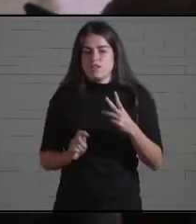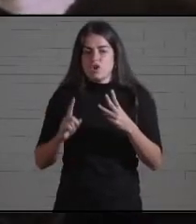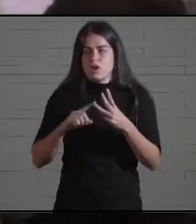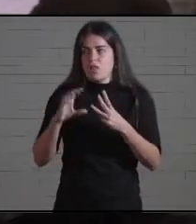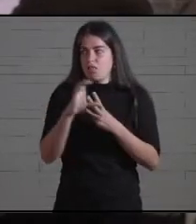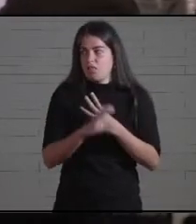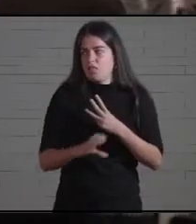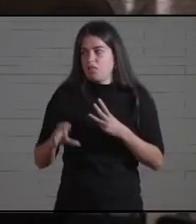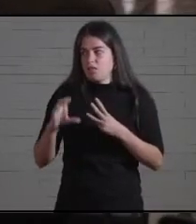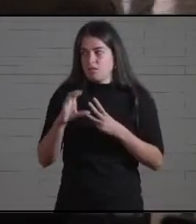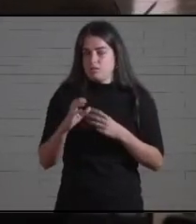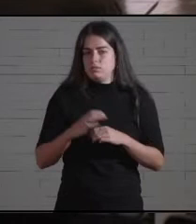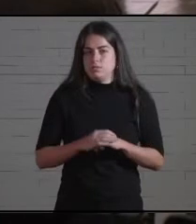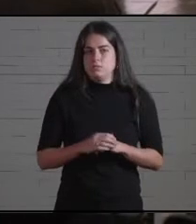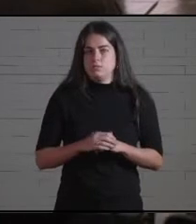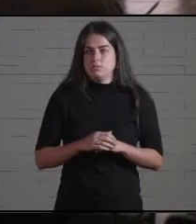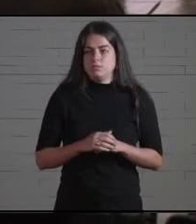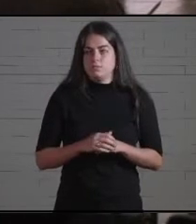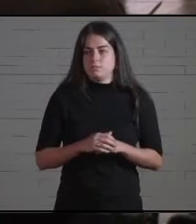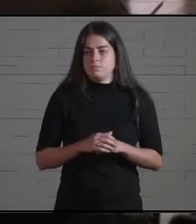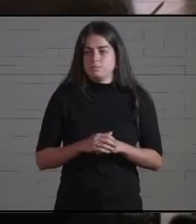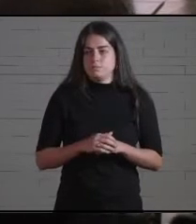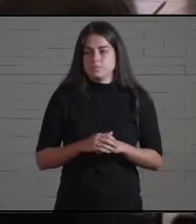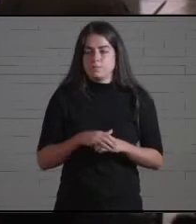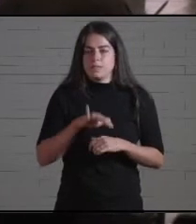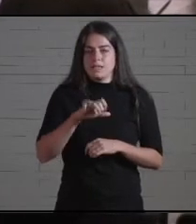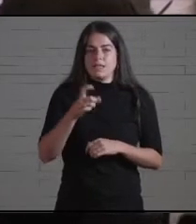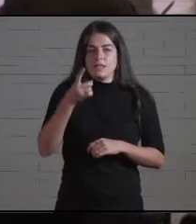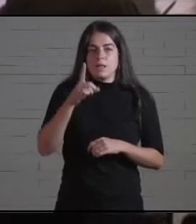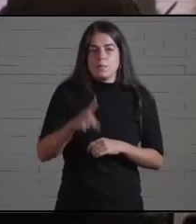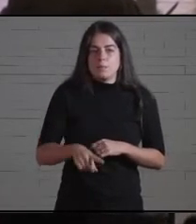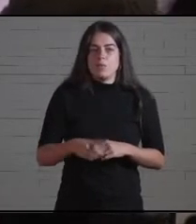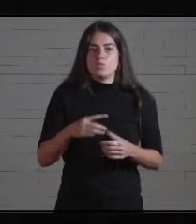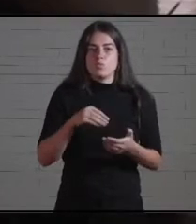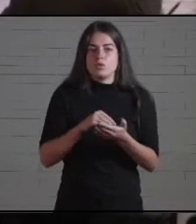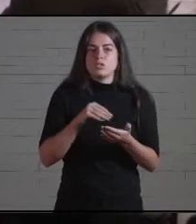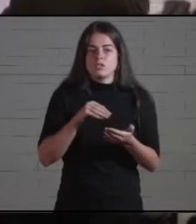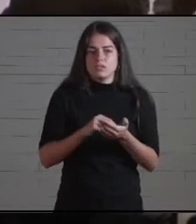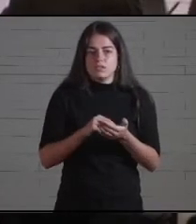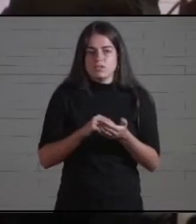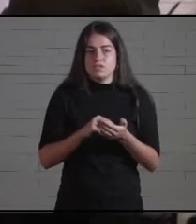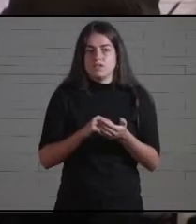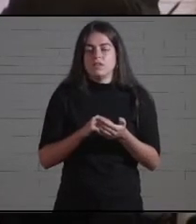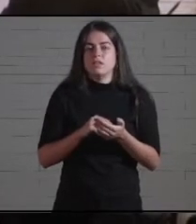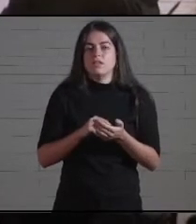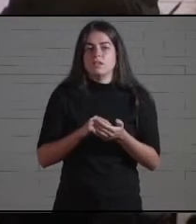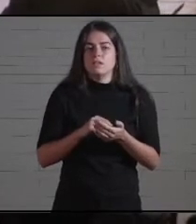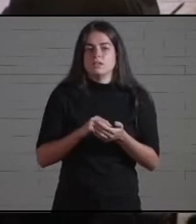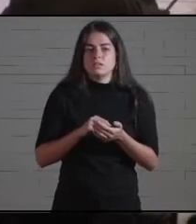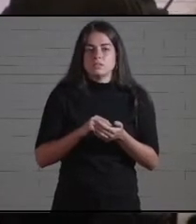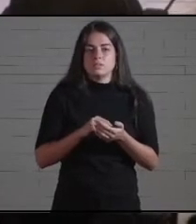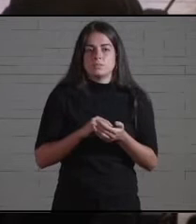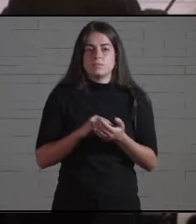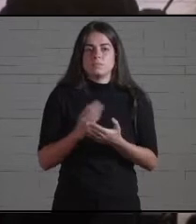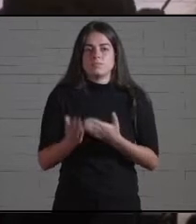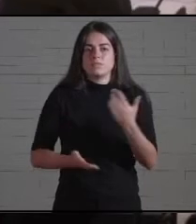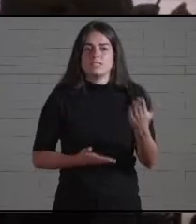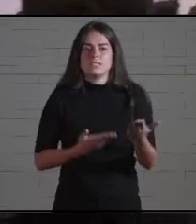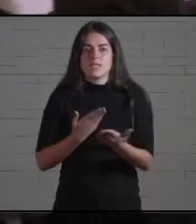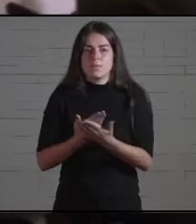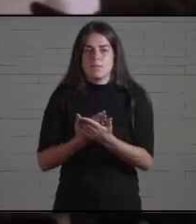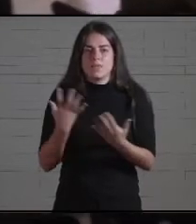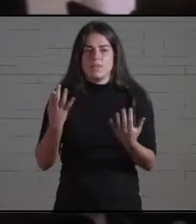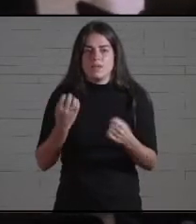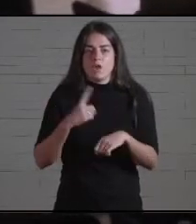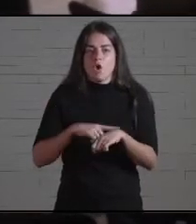científicas, y atención, muchas veces es una, como contrapartida se pide realizar